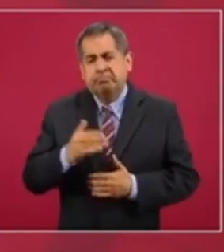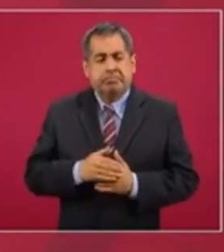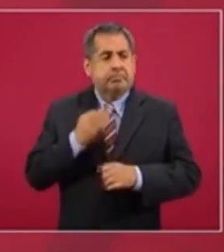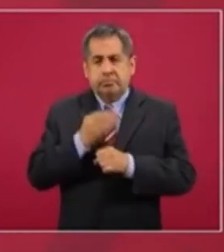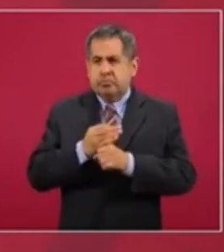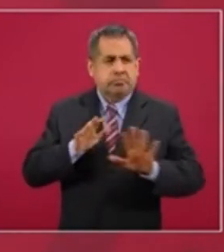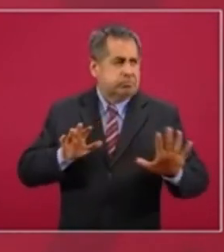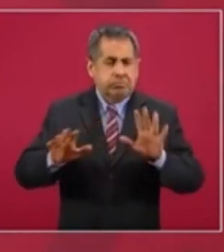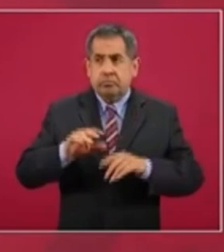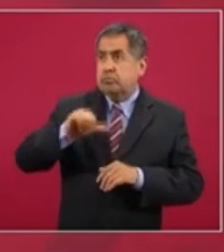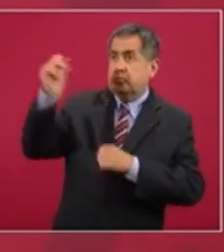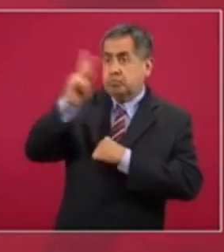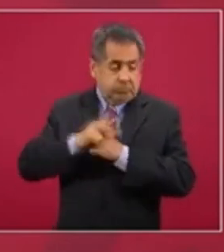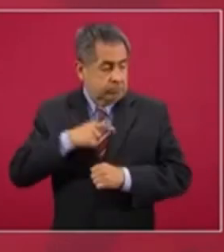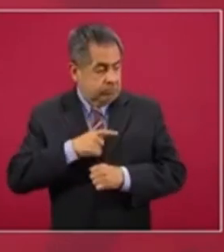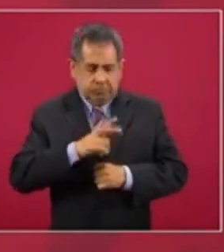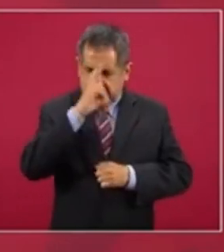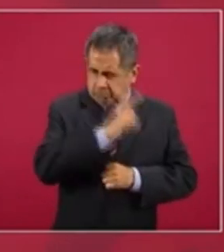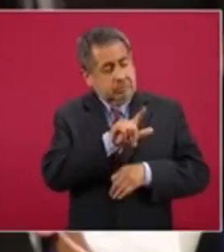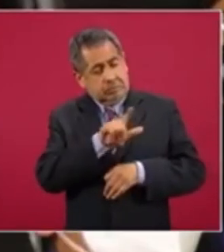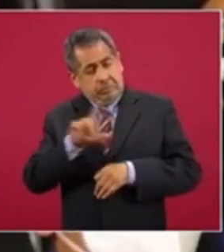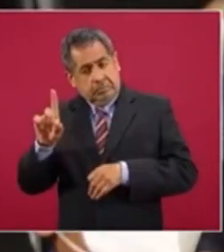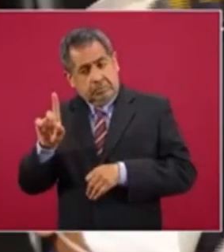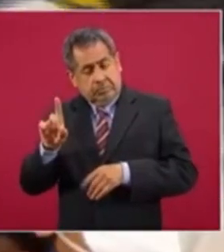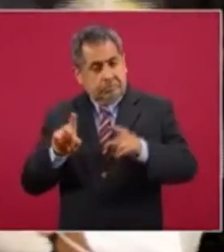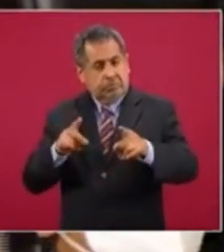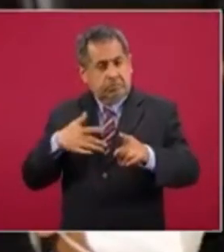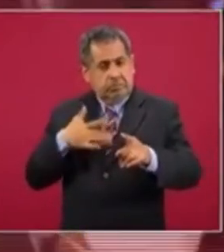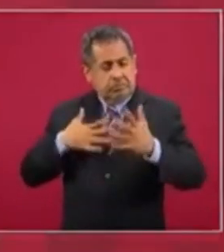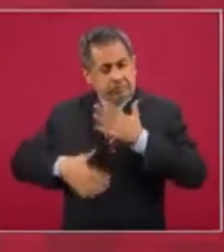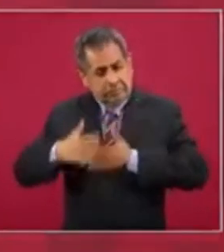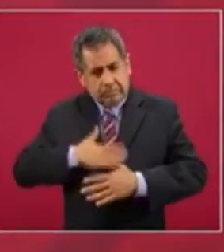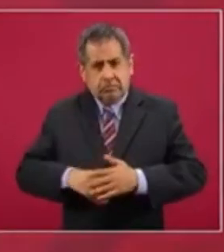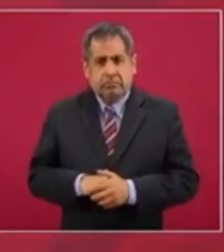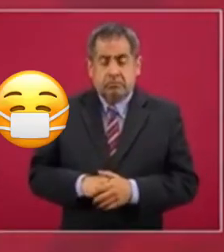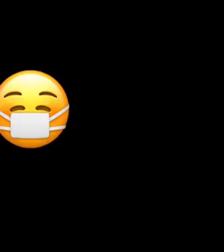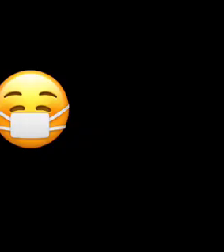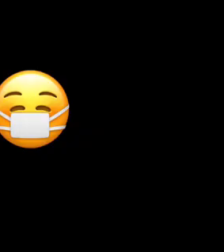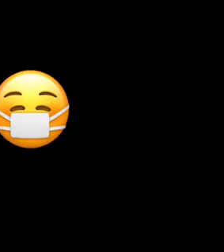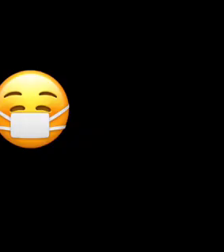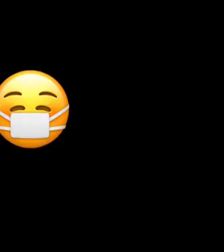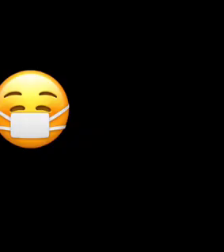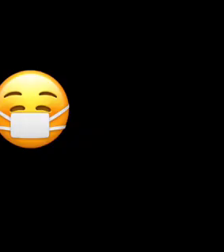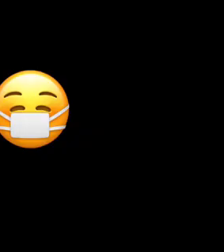más respeto en el extranjero hacia México. ¿Está usted cansado? No, no estoy cansado.